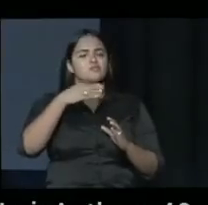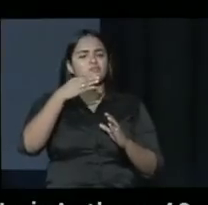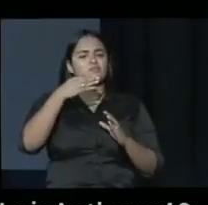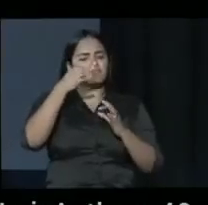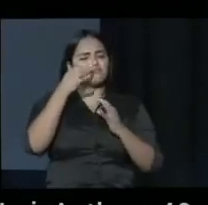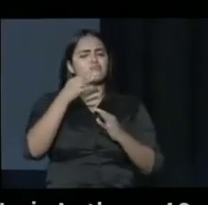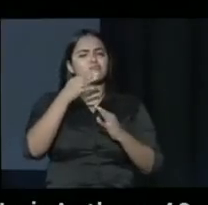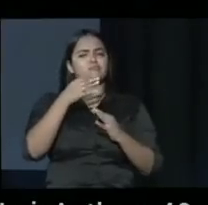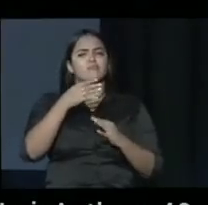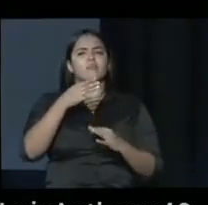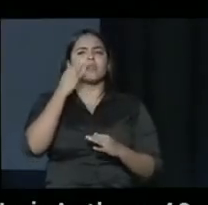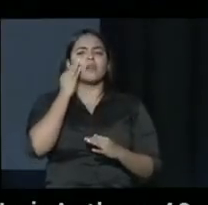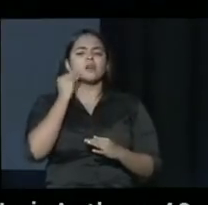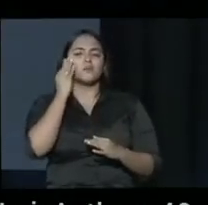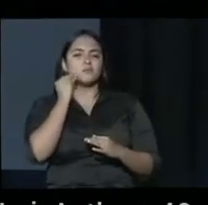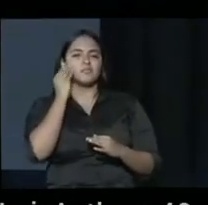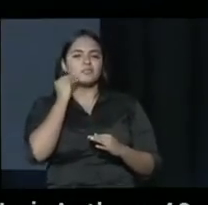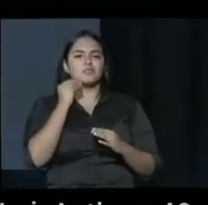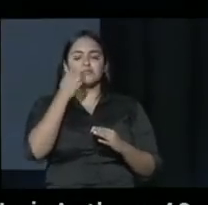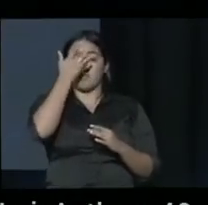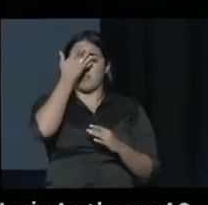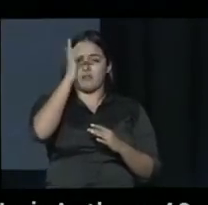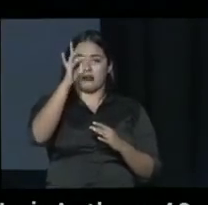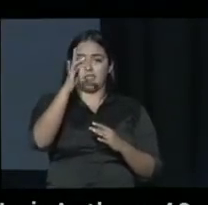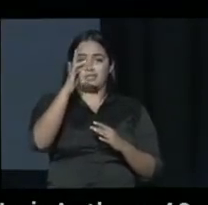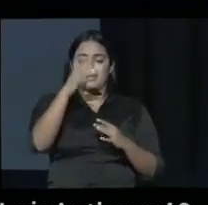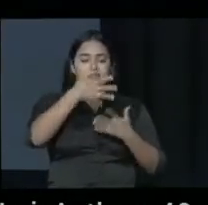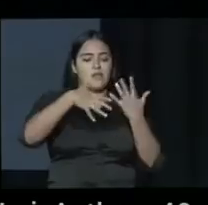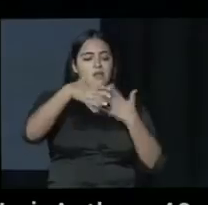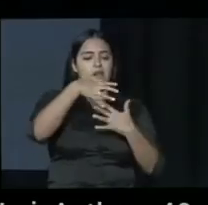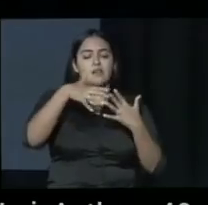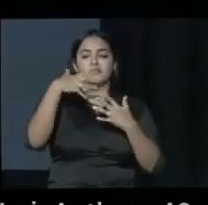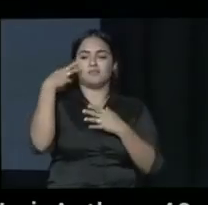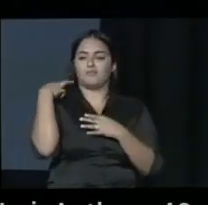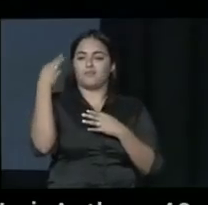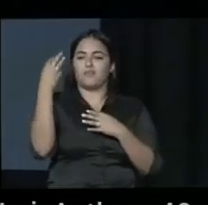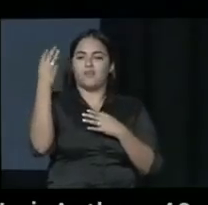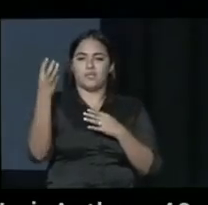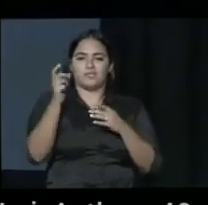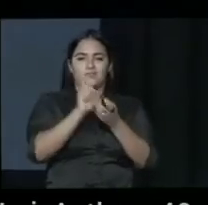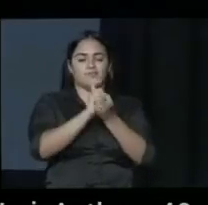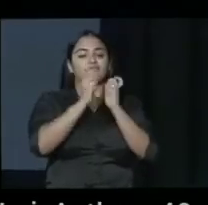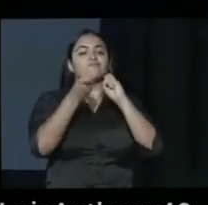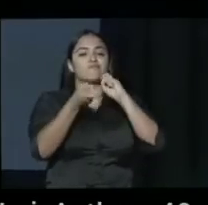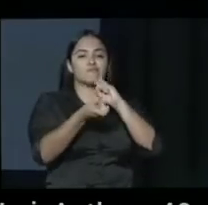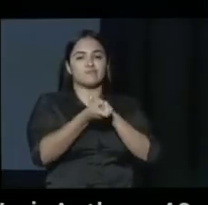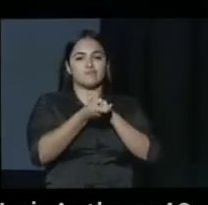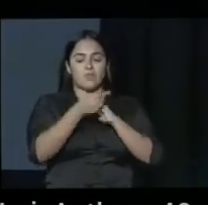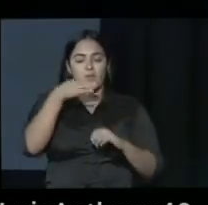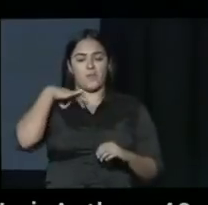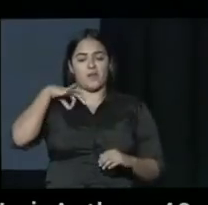la experiencia y las relaciones en Washington para continuar haciendo una diferencia en beneficio de nuestra